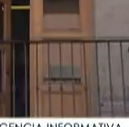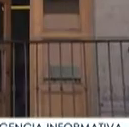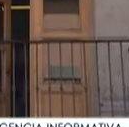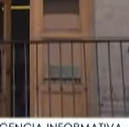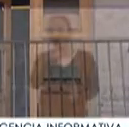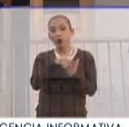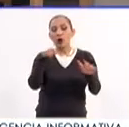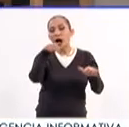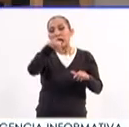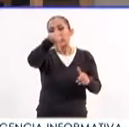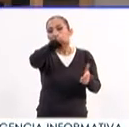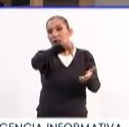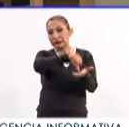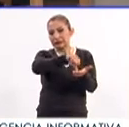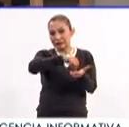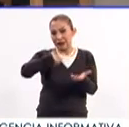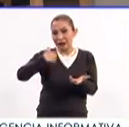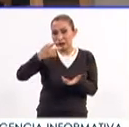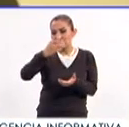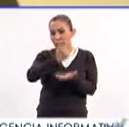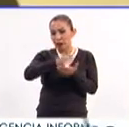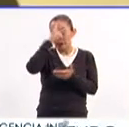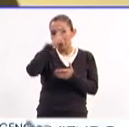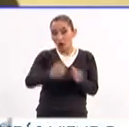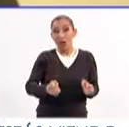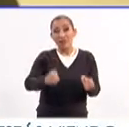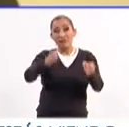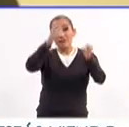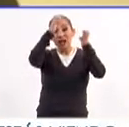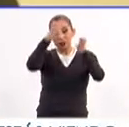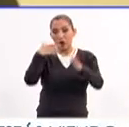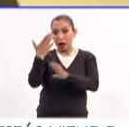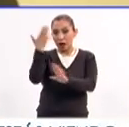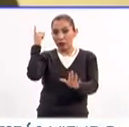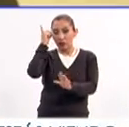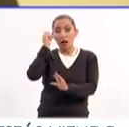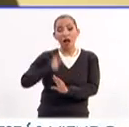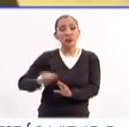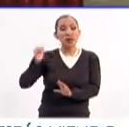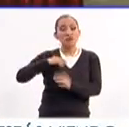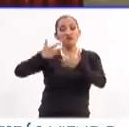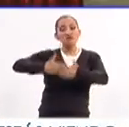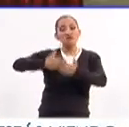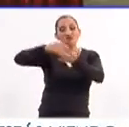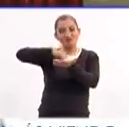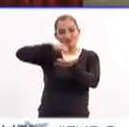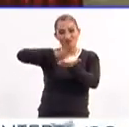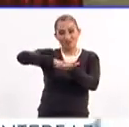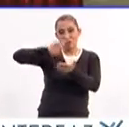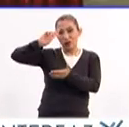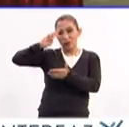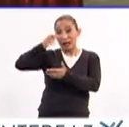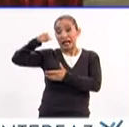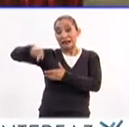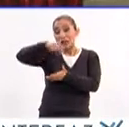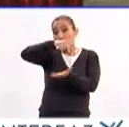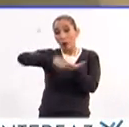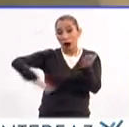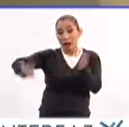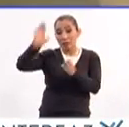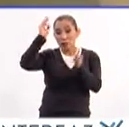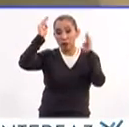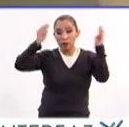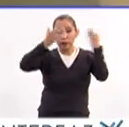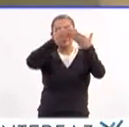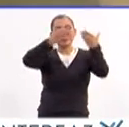Ubicado en el corazón de la Ciudad de México, en un edificio que perteneció a la antigua imprenta universitaria, este recinto cultural